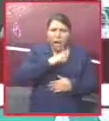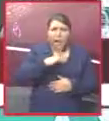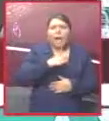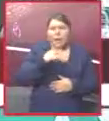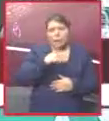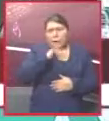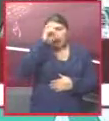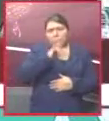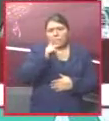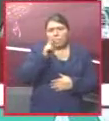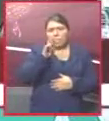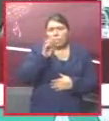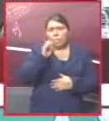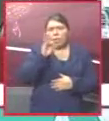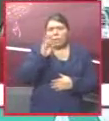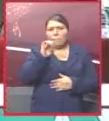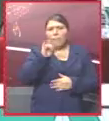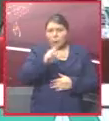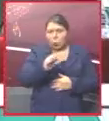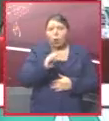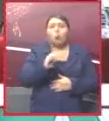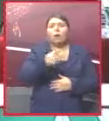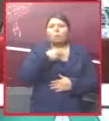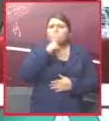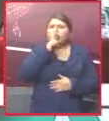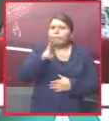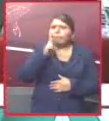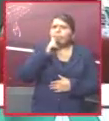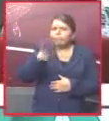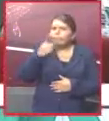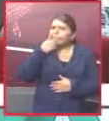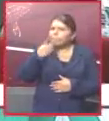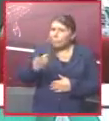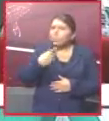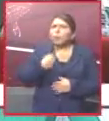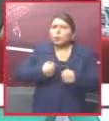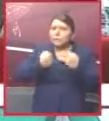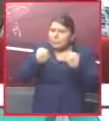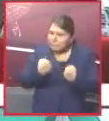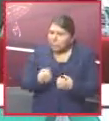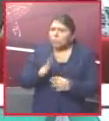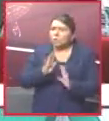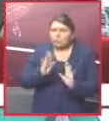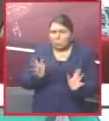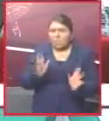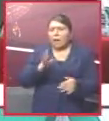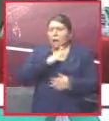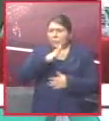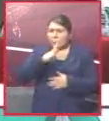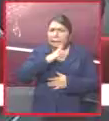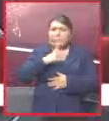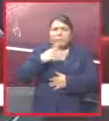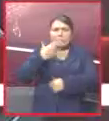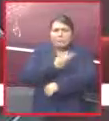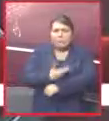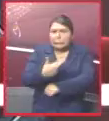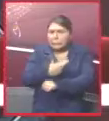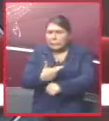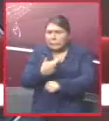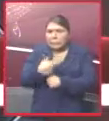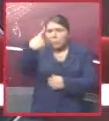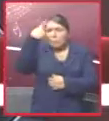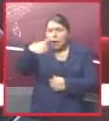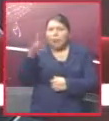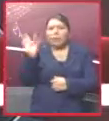las inquietudes. Aseguró que ya se trabaja para que las aerolíneas respondan a los usuarios en caso de cancelaciones